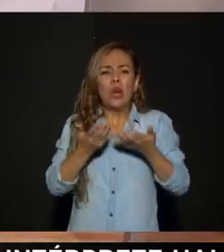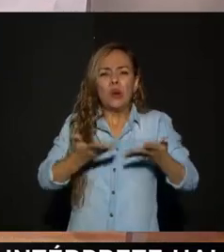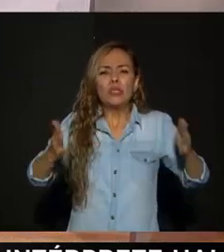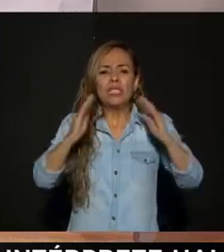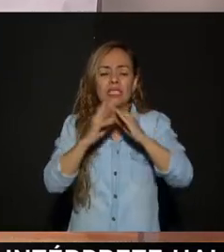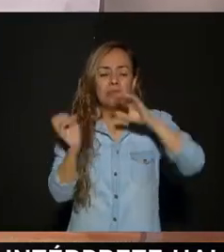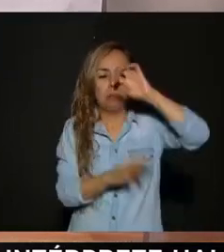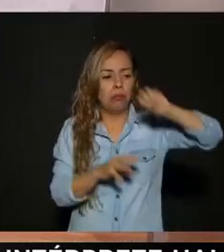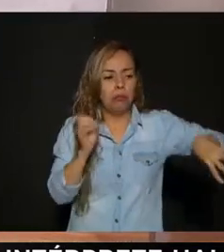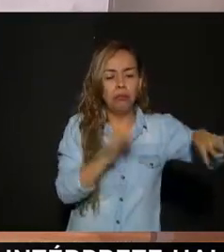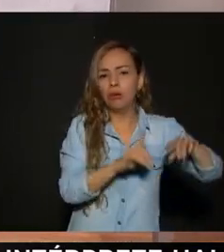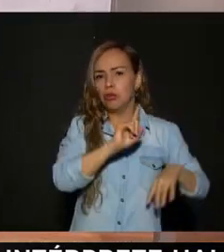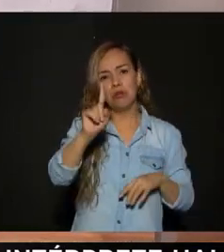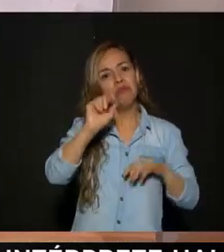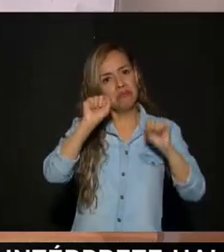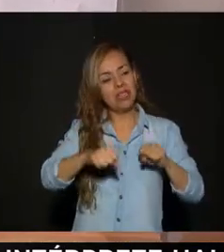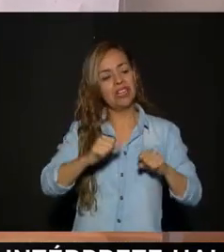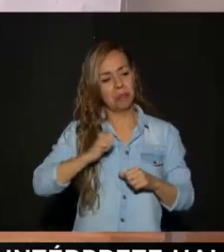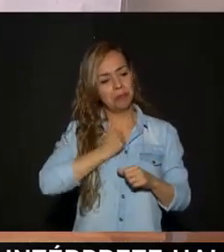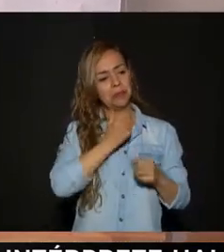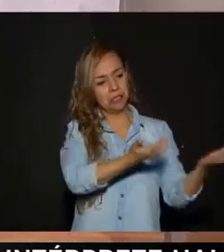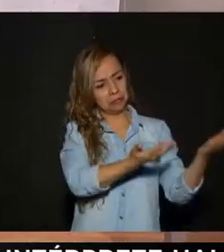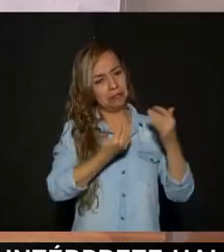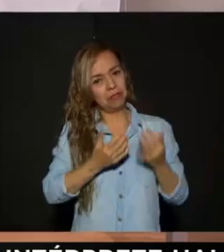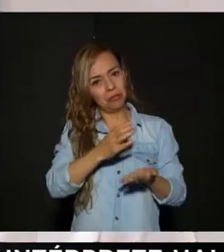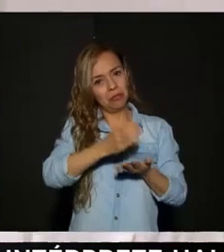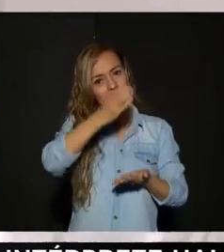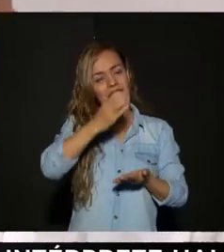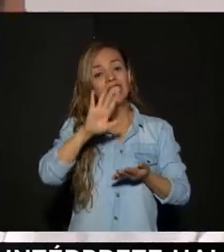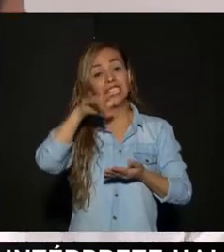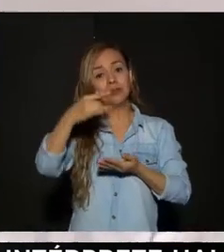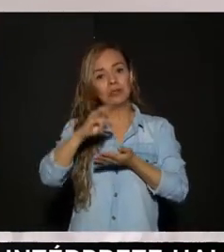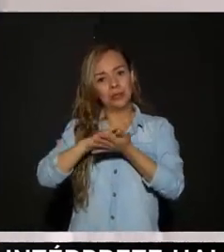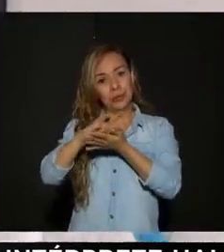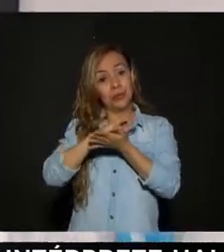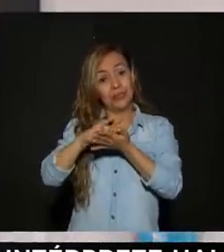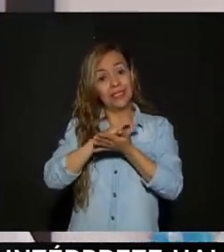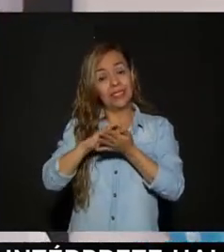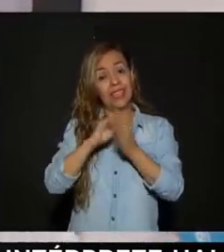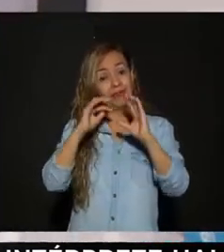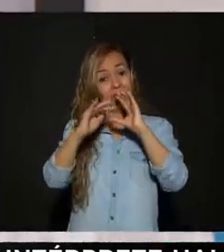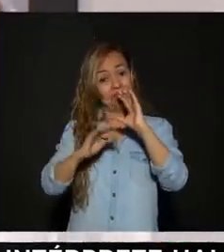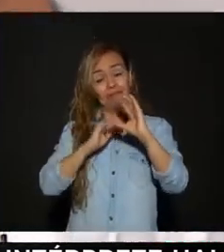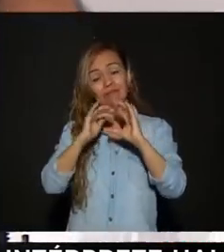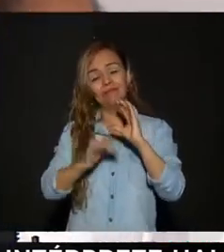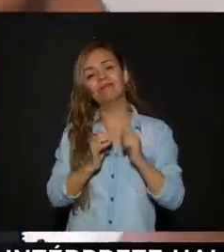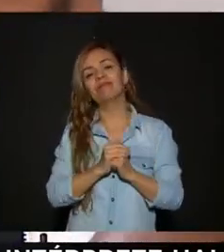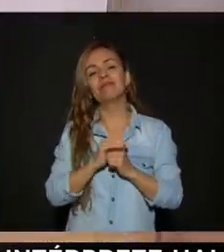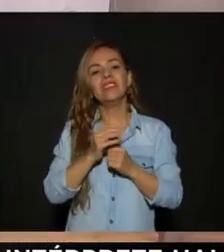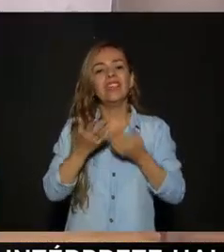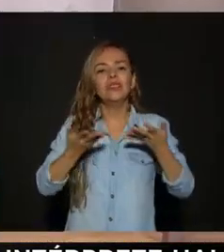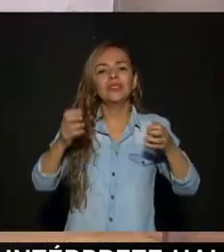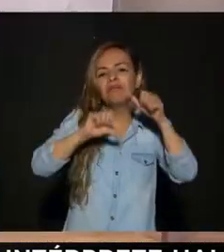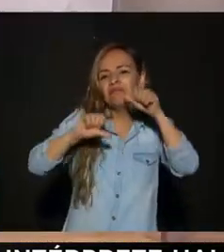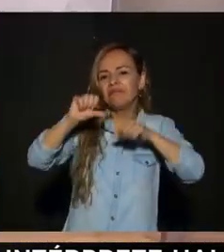podemos reutilizar. Una botella que está por ahí tirada, la guardamos y ya después vemos cómo la utilizamos en algún experimento. Bueno, hay un tema